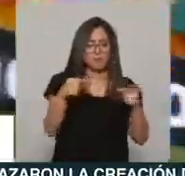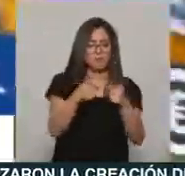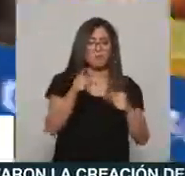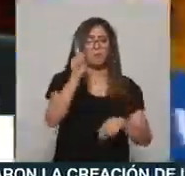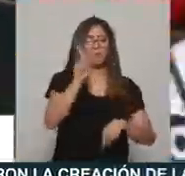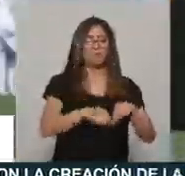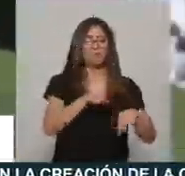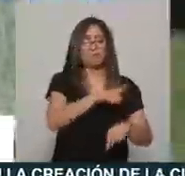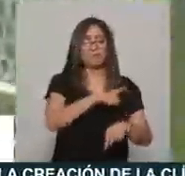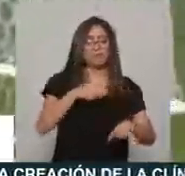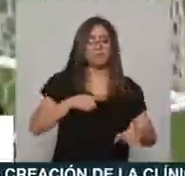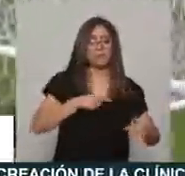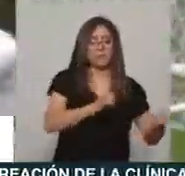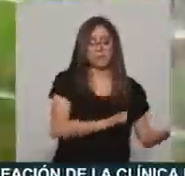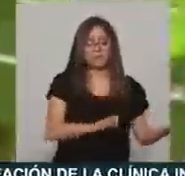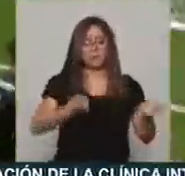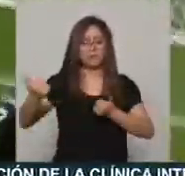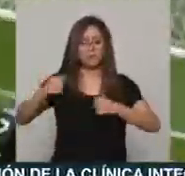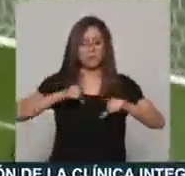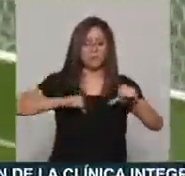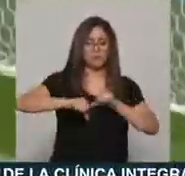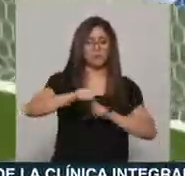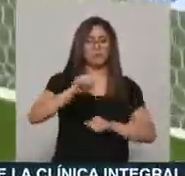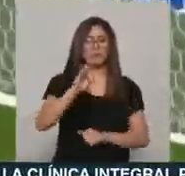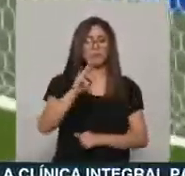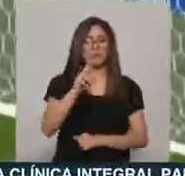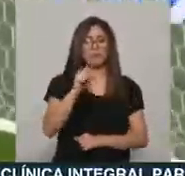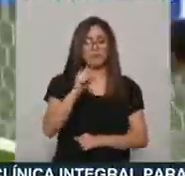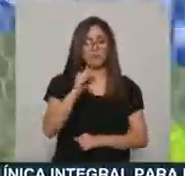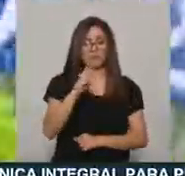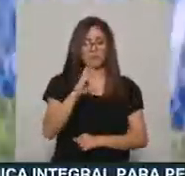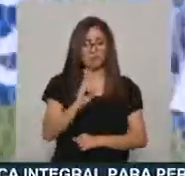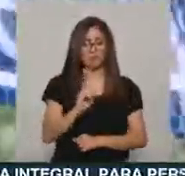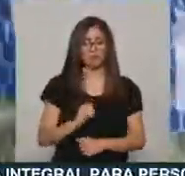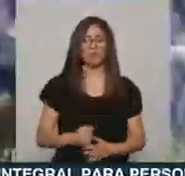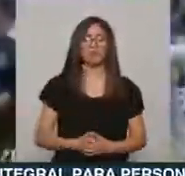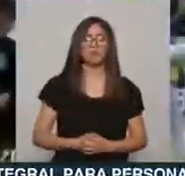el terreno de juego, siendo sustituido por Francisco Figueroa. Jesús Arias, 21 Noticias.